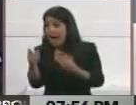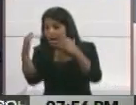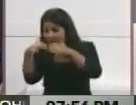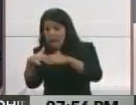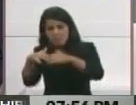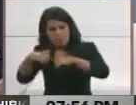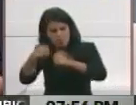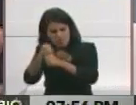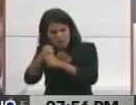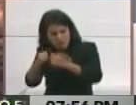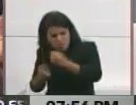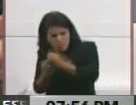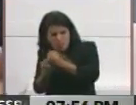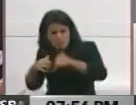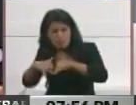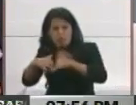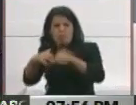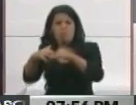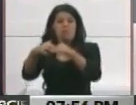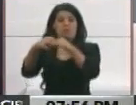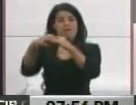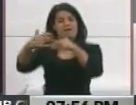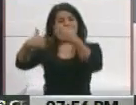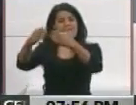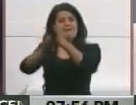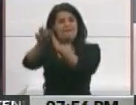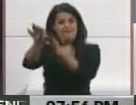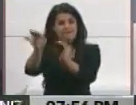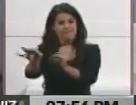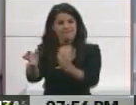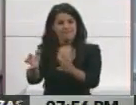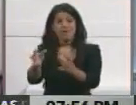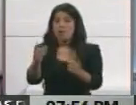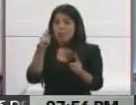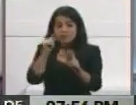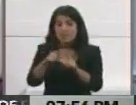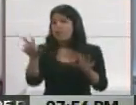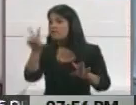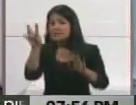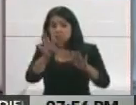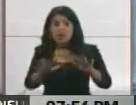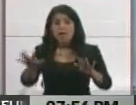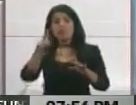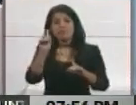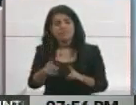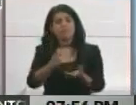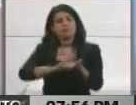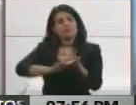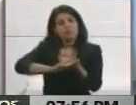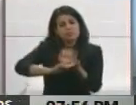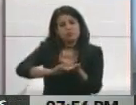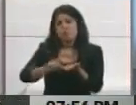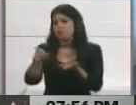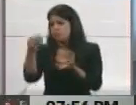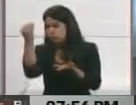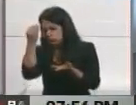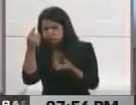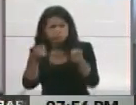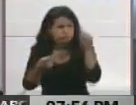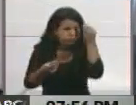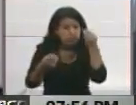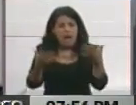vamos a apoyarnos todos para que el pueblo de Venezuela pueda resolver el conjunto de sus inquietudes de sus